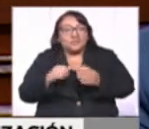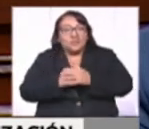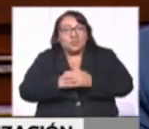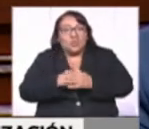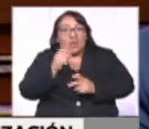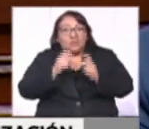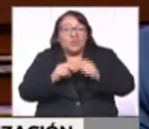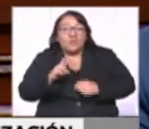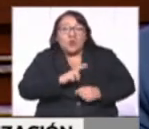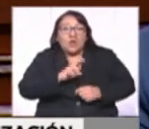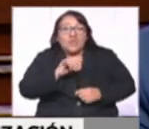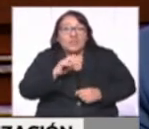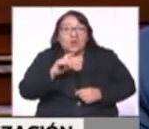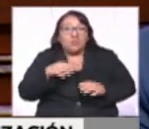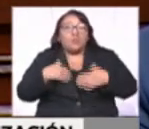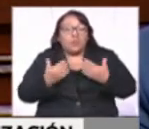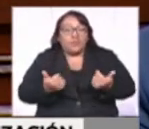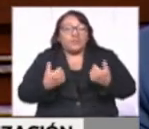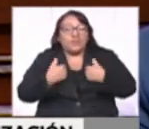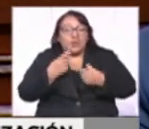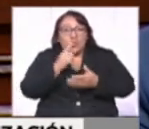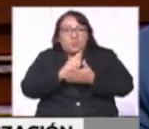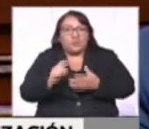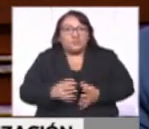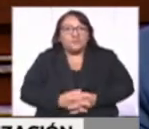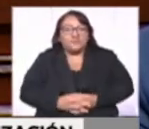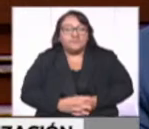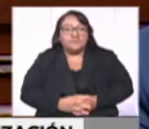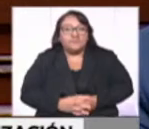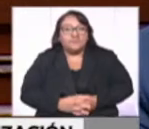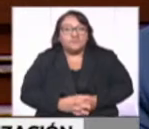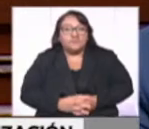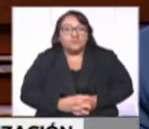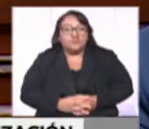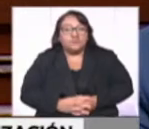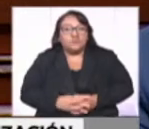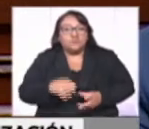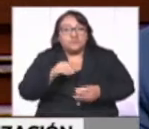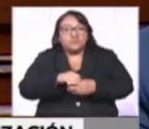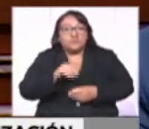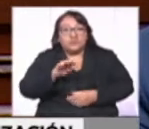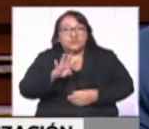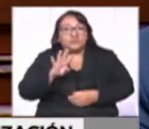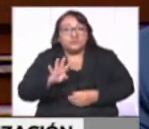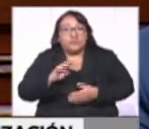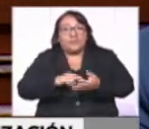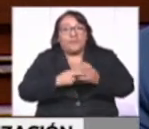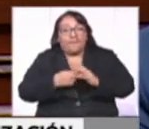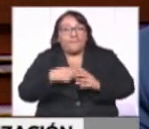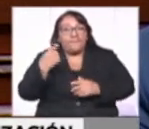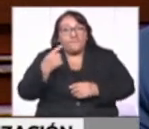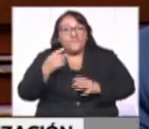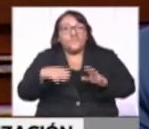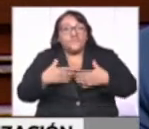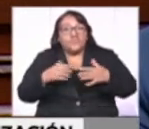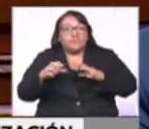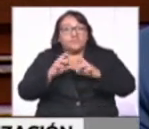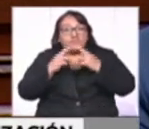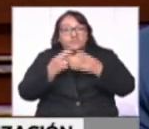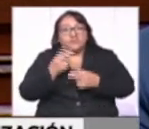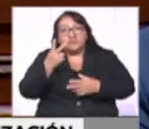y los vocales del INDECOPI podían percibir al mes, poniendo el límite en 4. Lo cual significa que solamente pueden